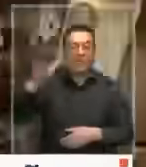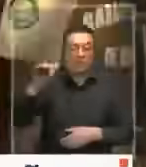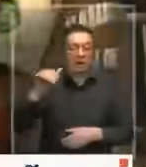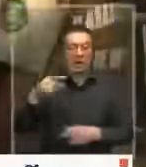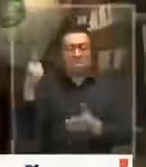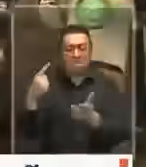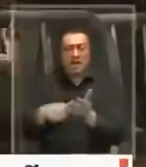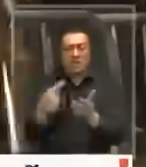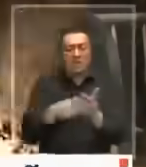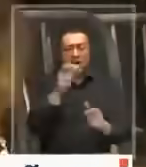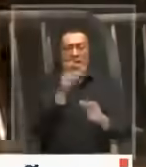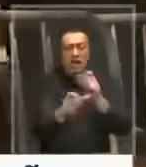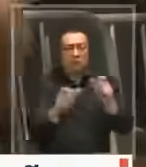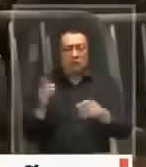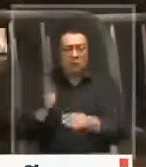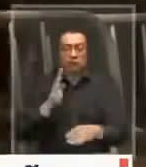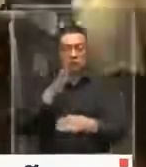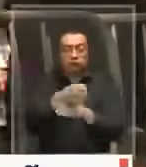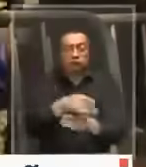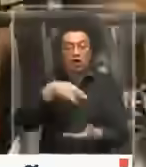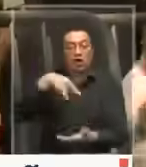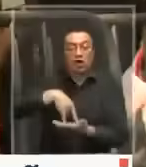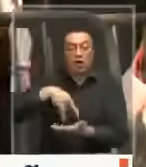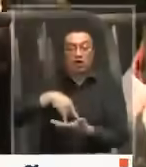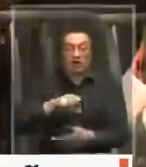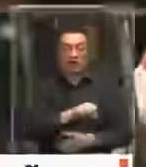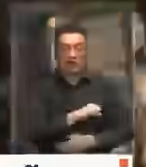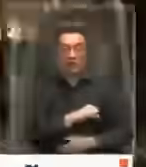de personas llegaron a la sede del Congreso en Santiago.